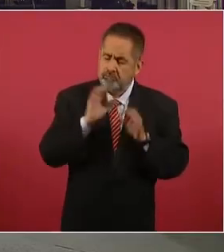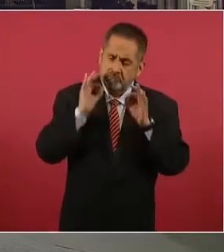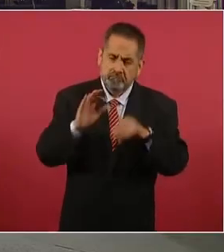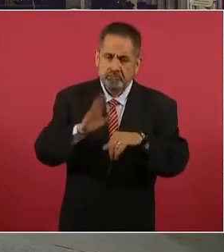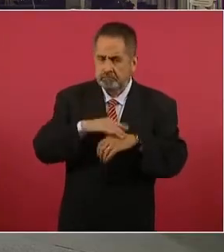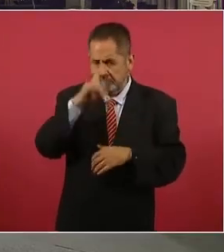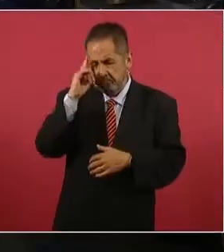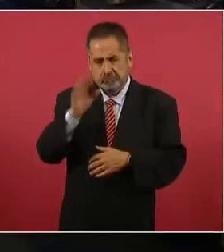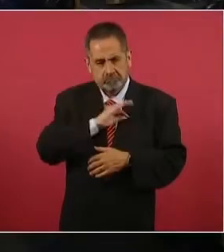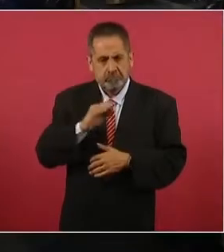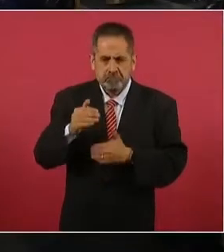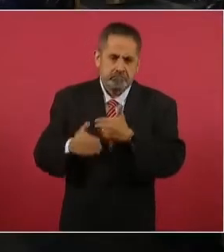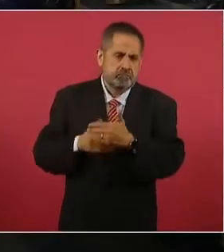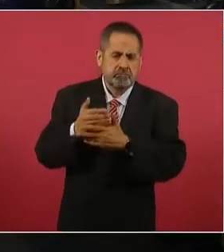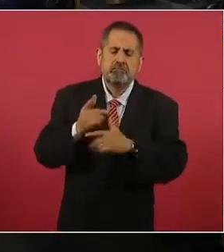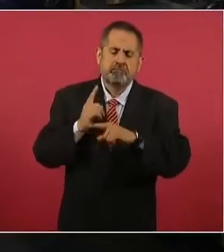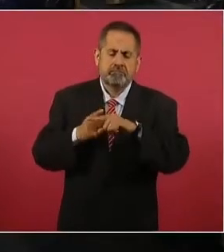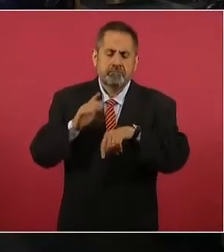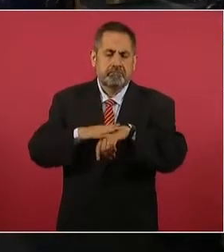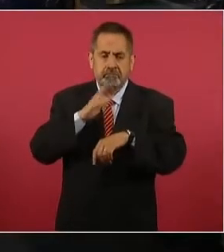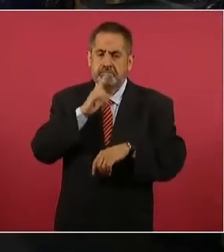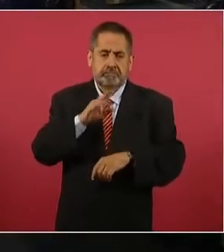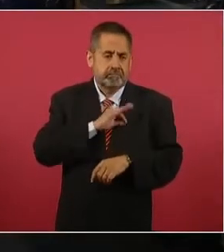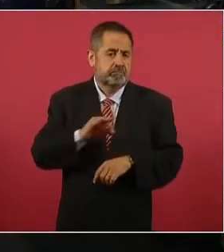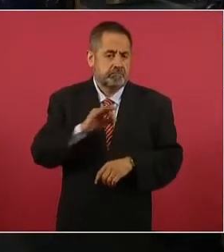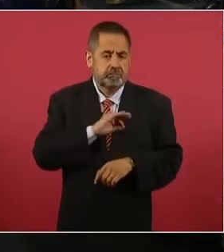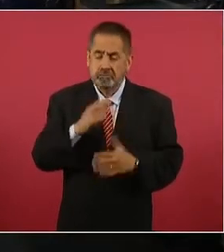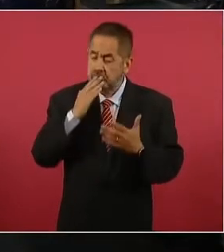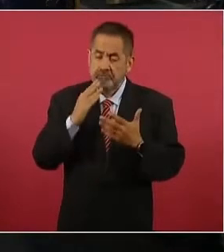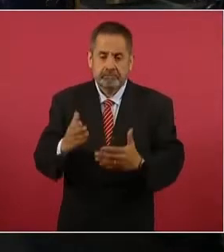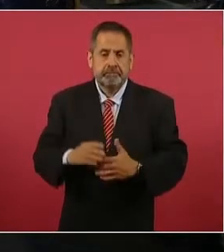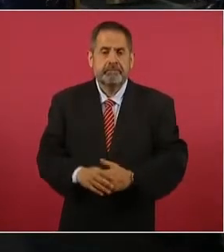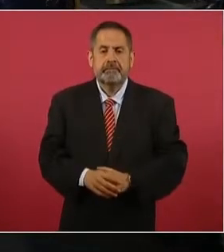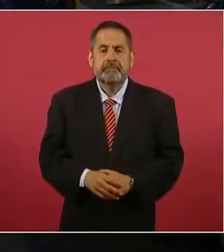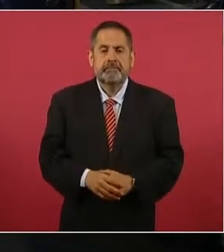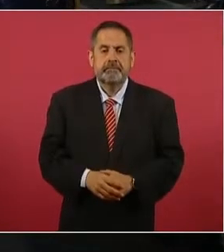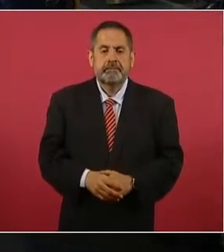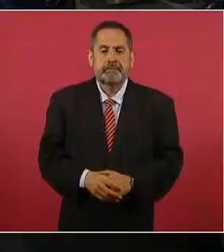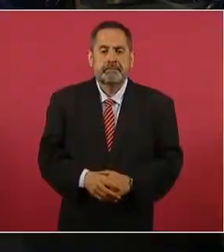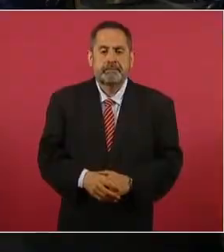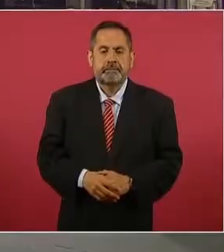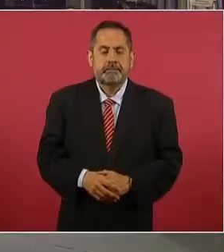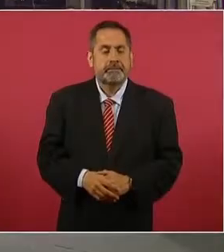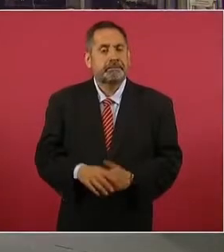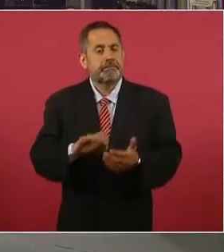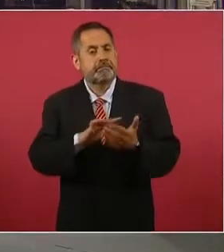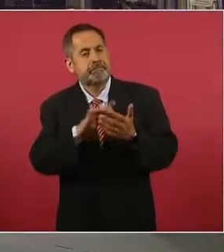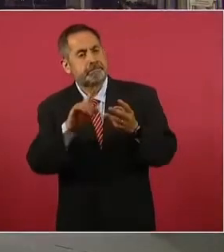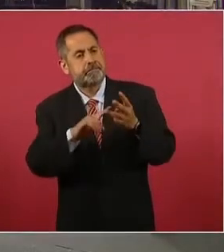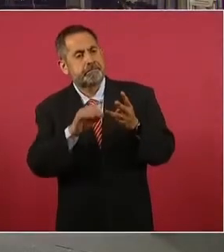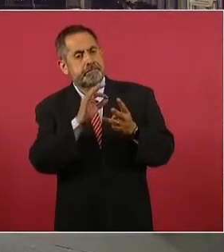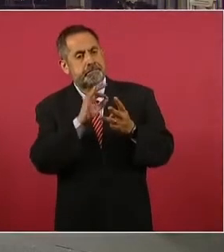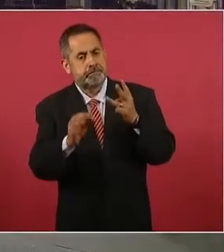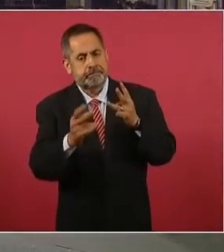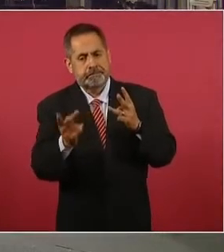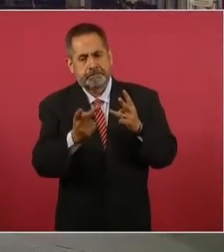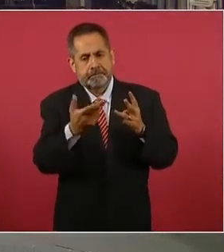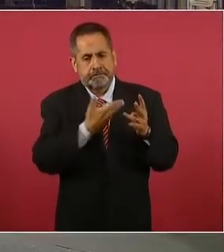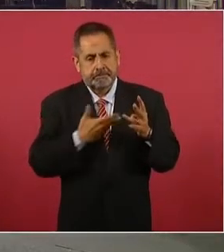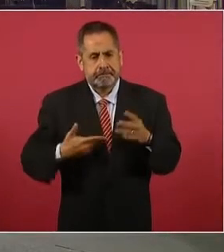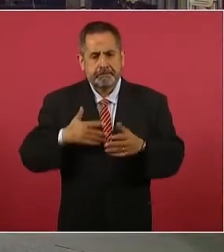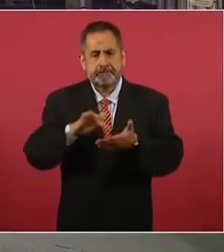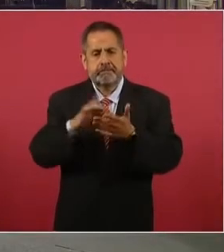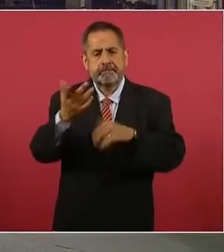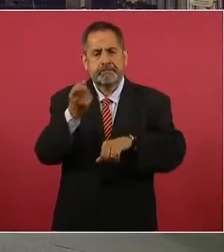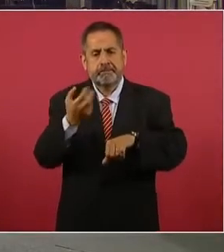mayor o menor posibilidad, pero bienvenido. Gracias. Y finalmente, señor presidente, agradecerle al